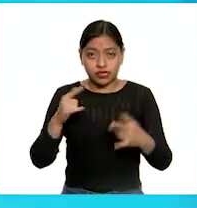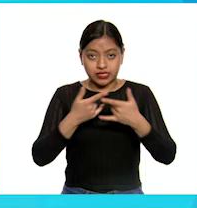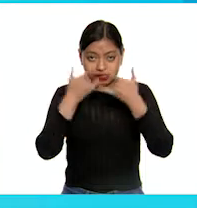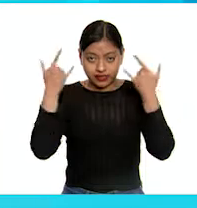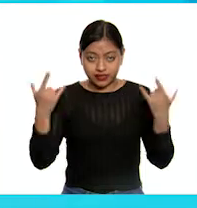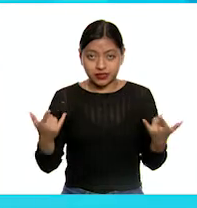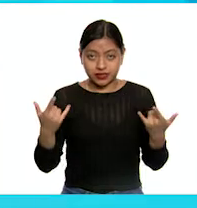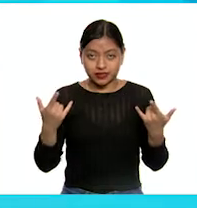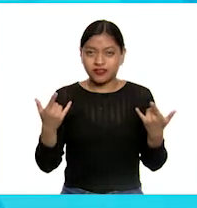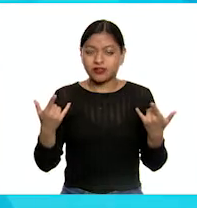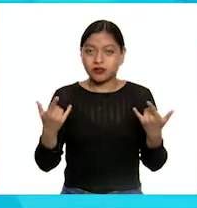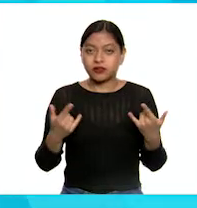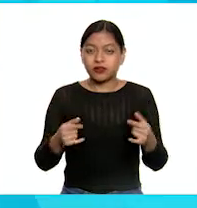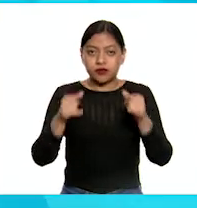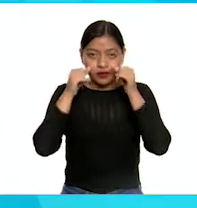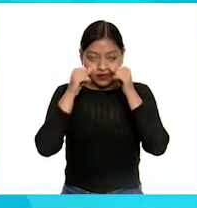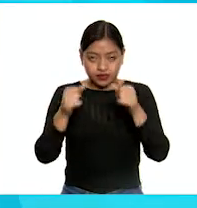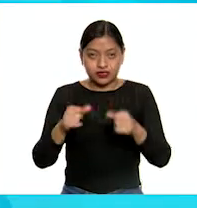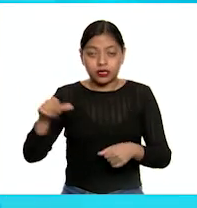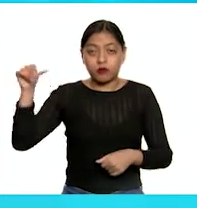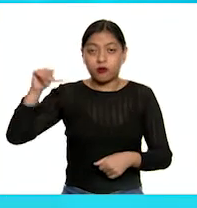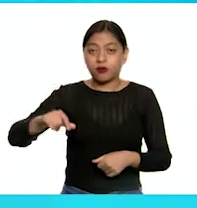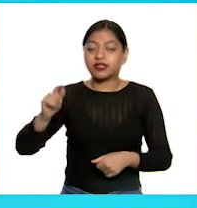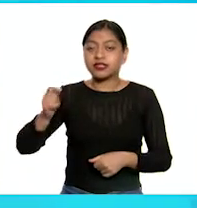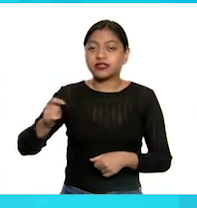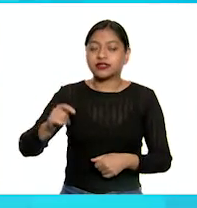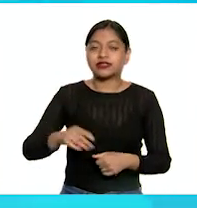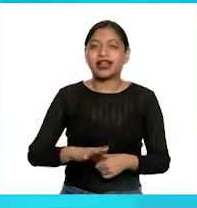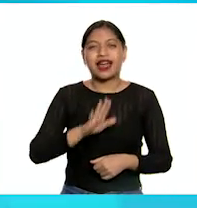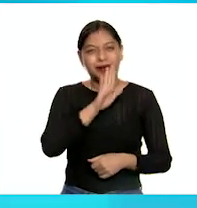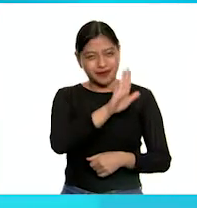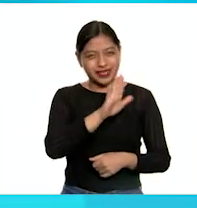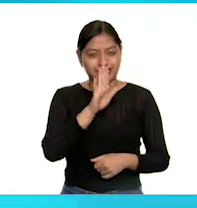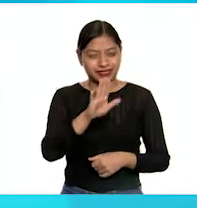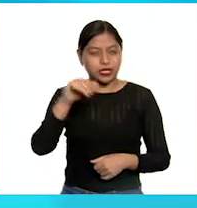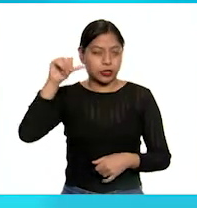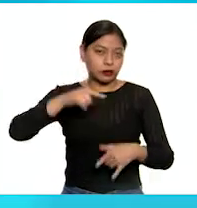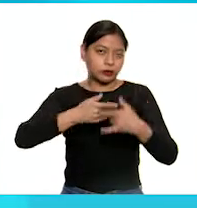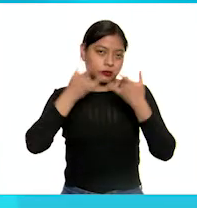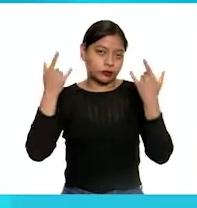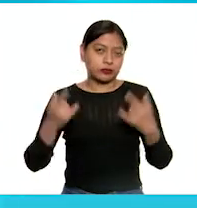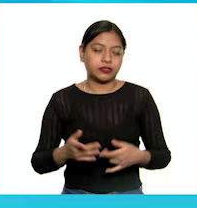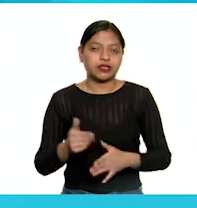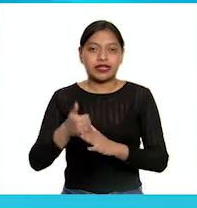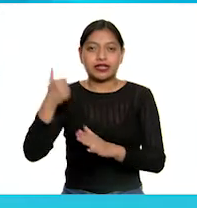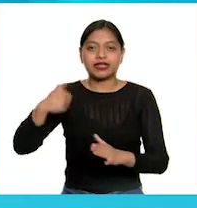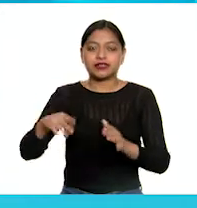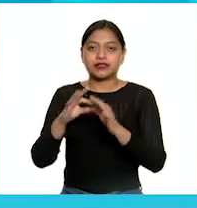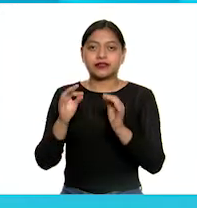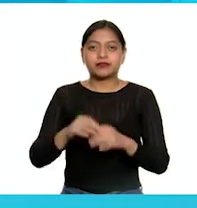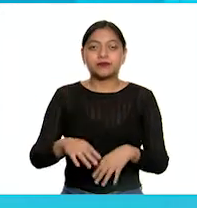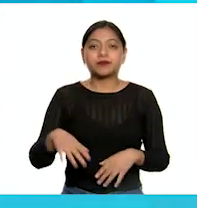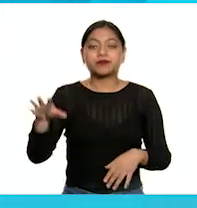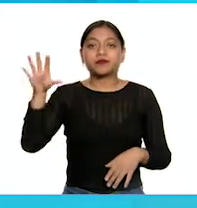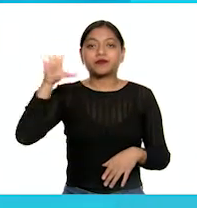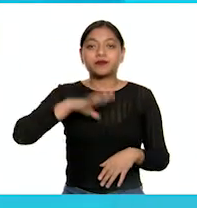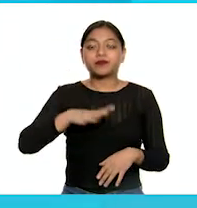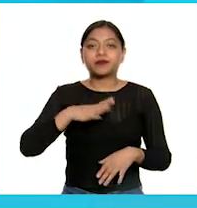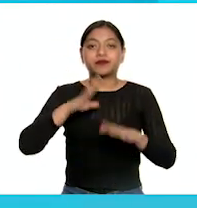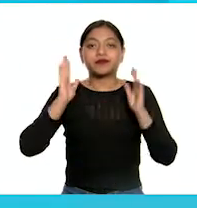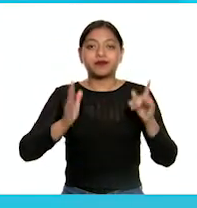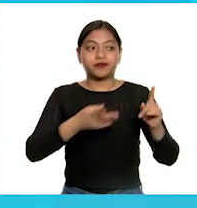cuento de Nasreddin, de la amenaza. Y ya tenemos ese cuadro aquí en el salón de